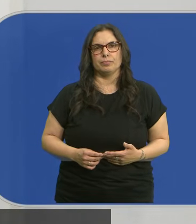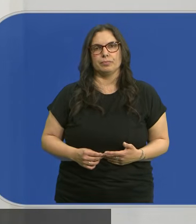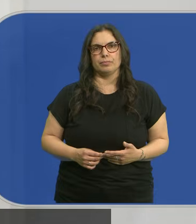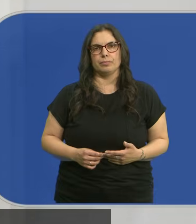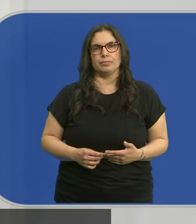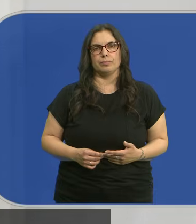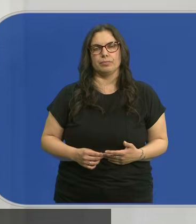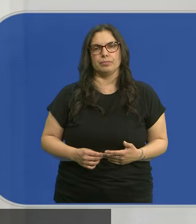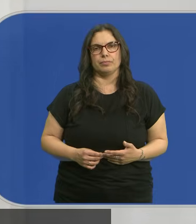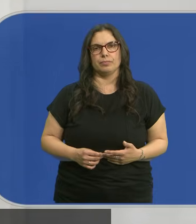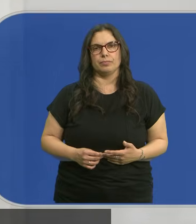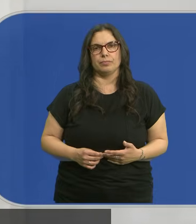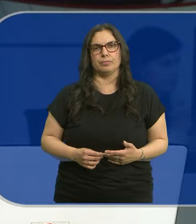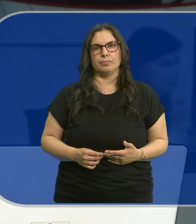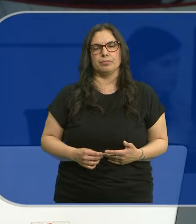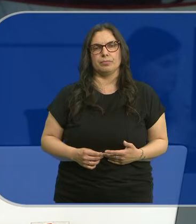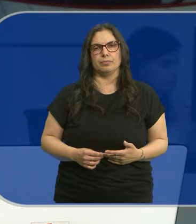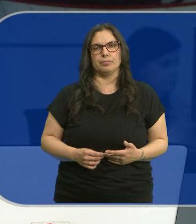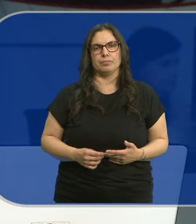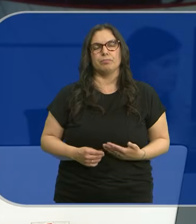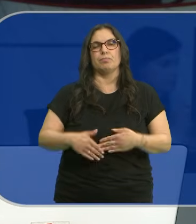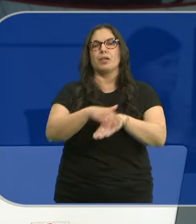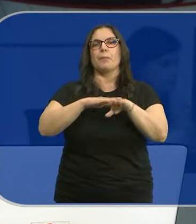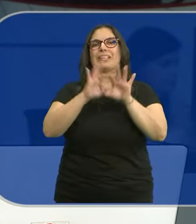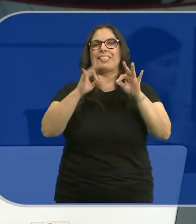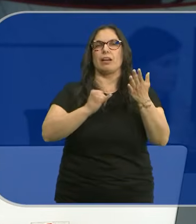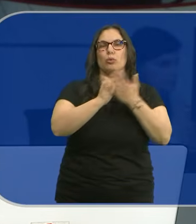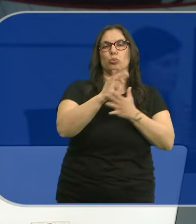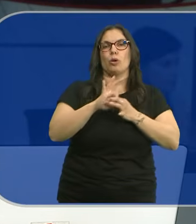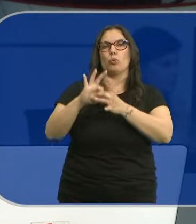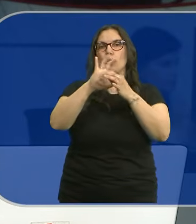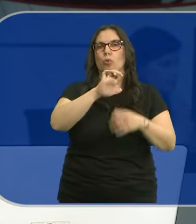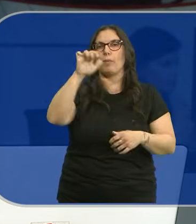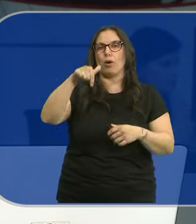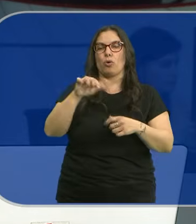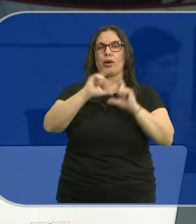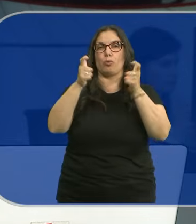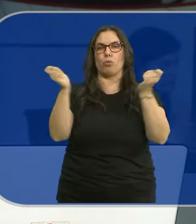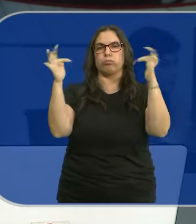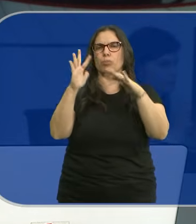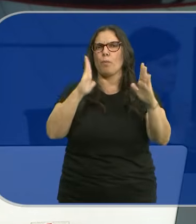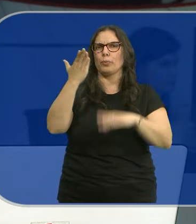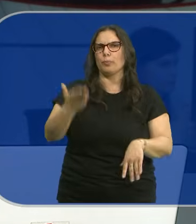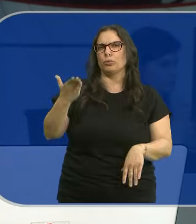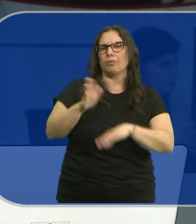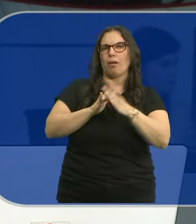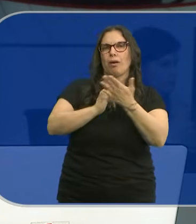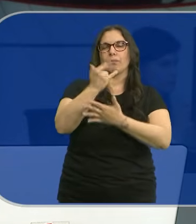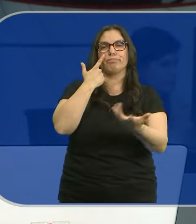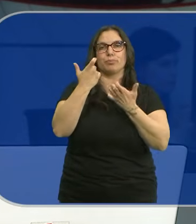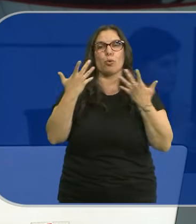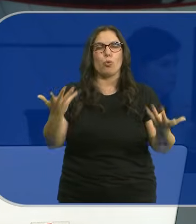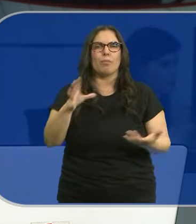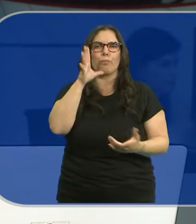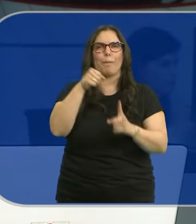credible deterrence. Los ministros de Agricultura de la Unión Europea se reúnen hoy en un momento clave para el campo, marcado por